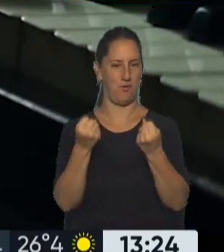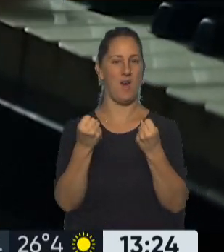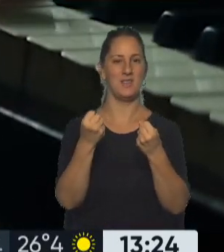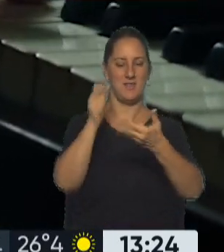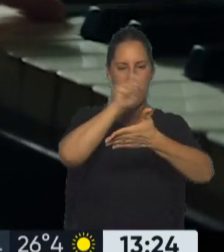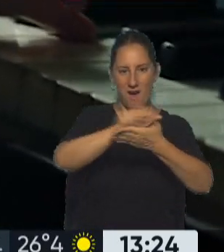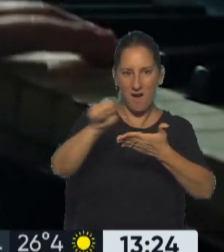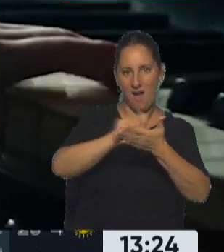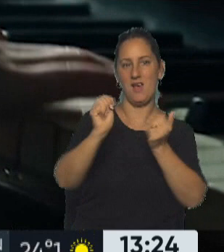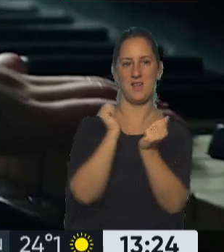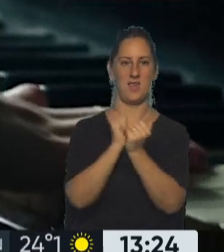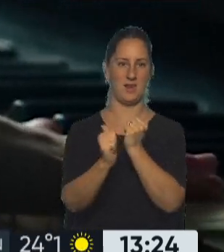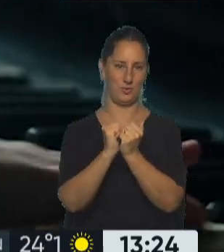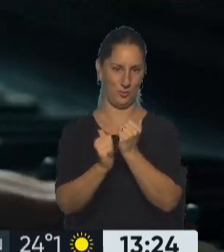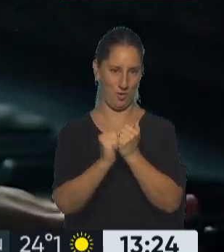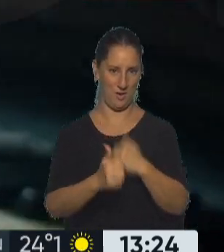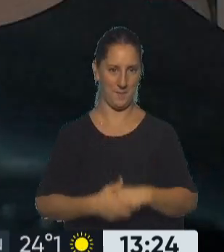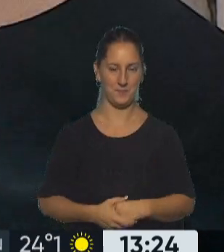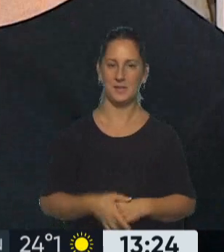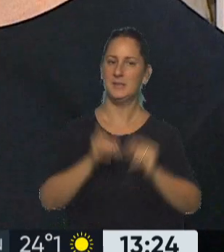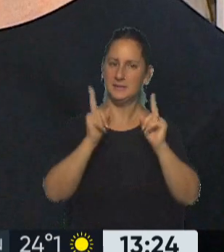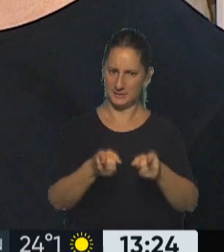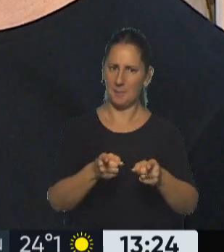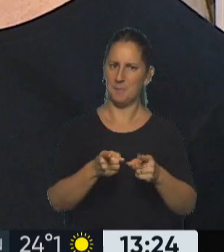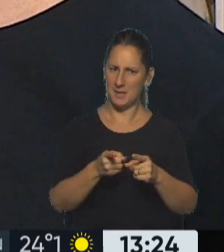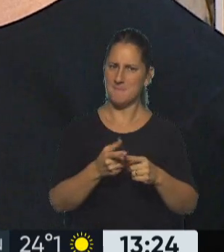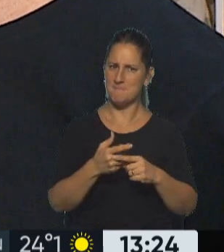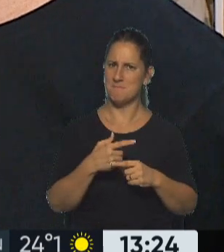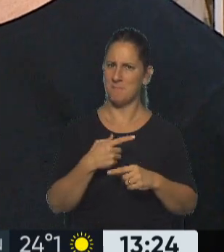guiones y a la historia. Y además un desafío fuerte